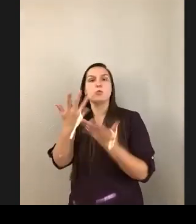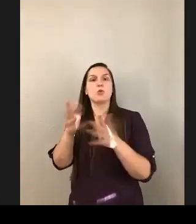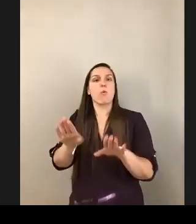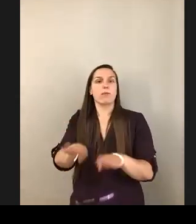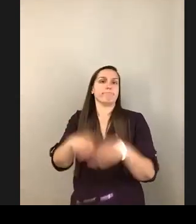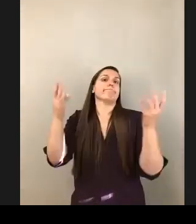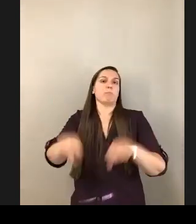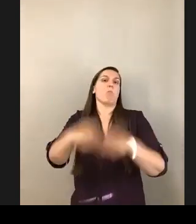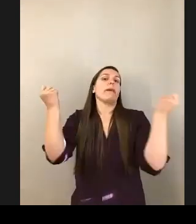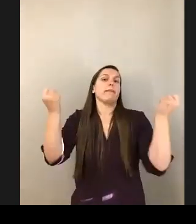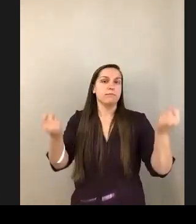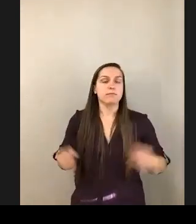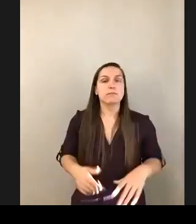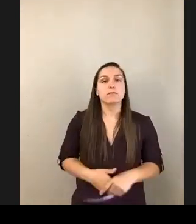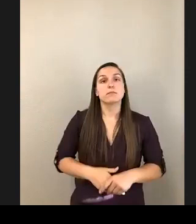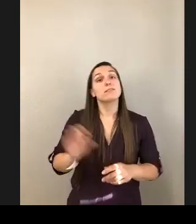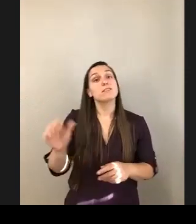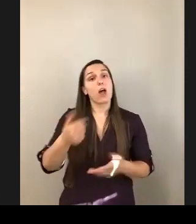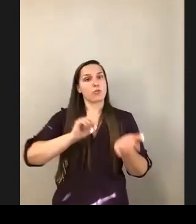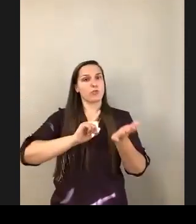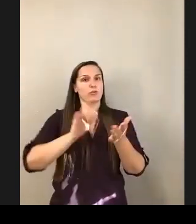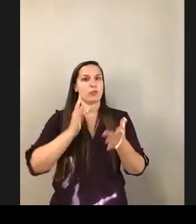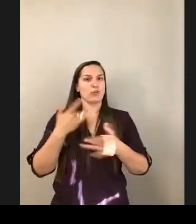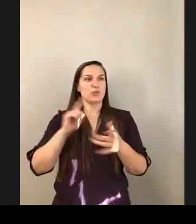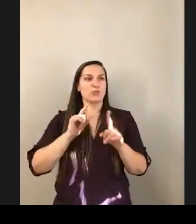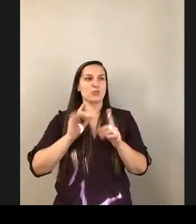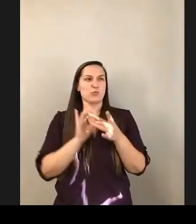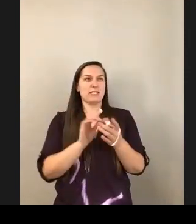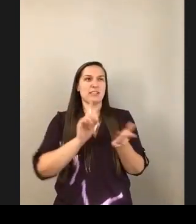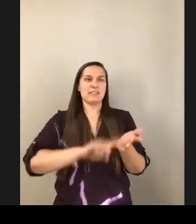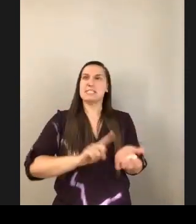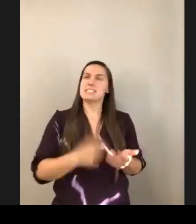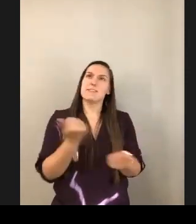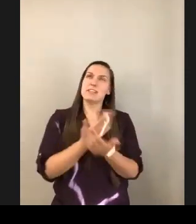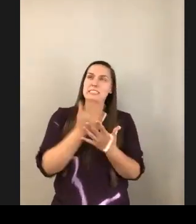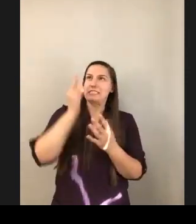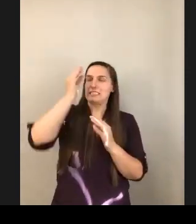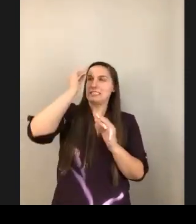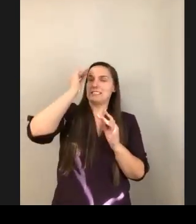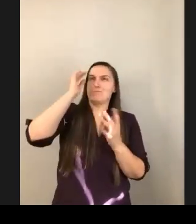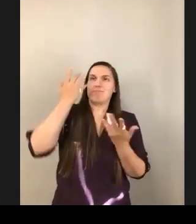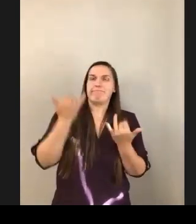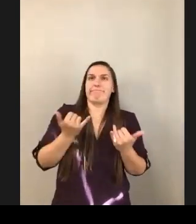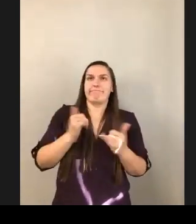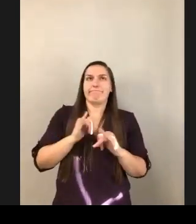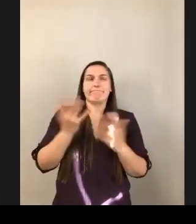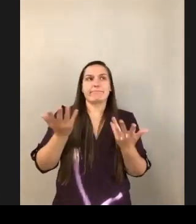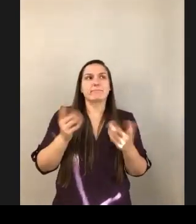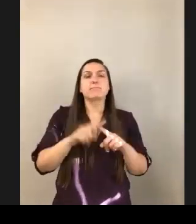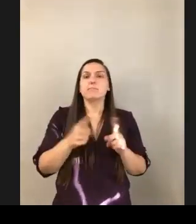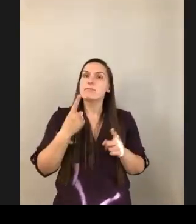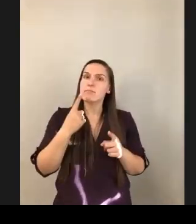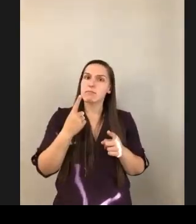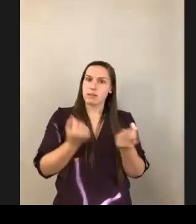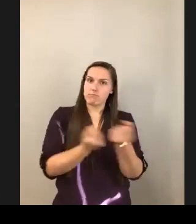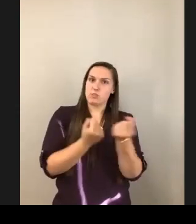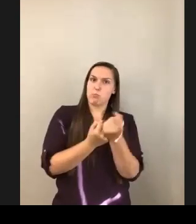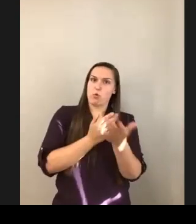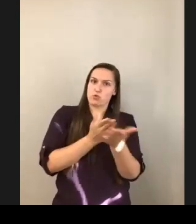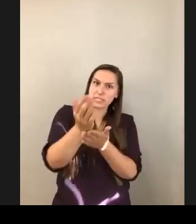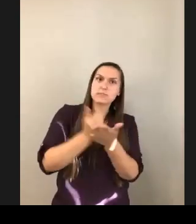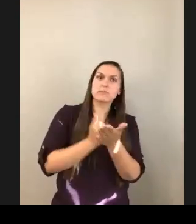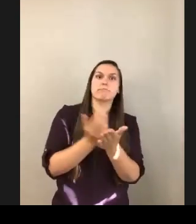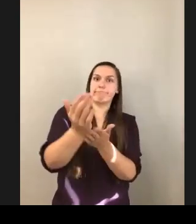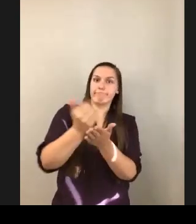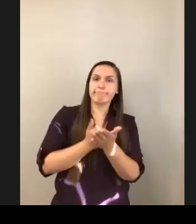posiblemente hay otras cosas dentro de la investigación, no se me ocurre en ese momento, pero estoy a